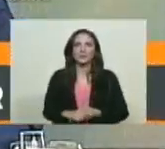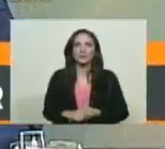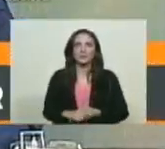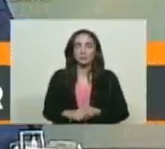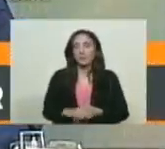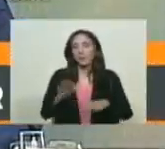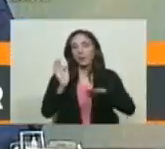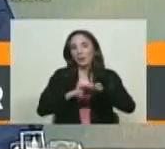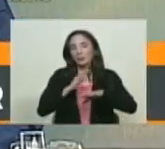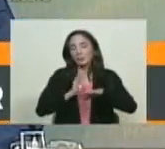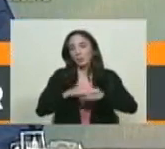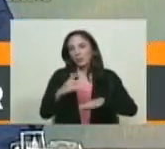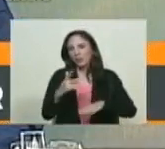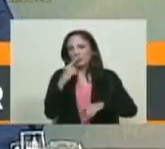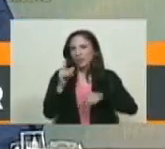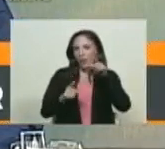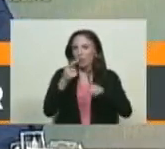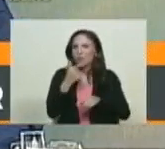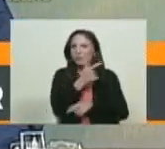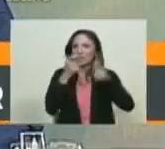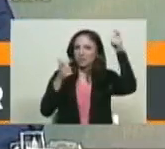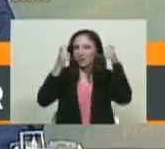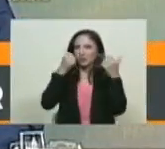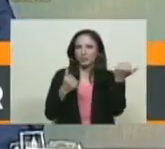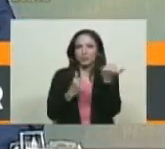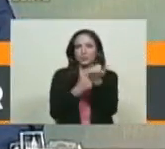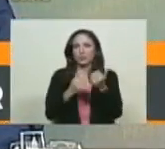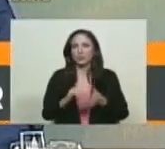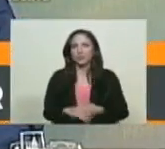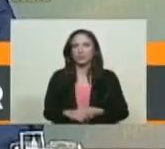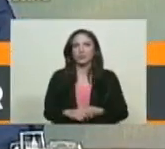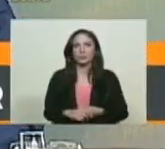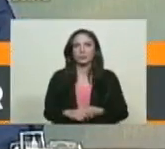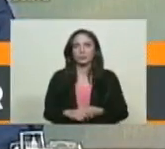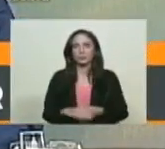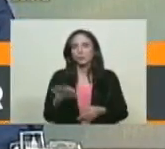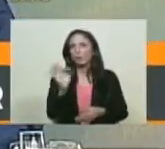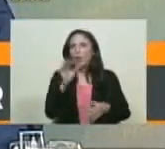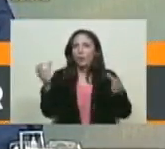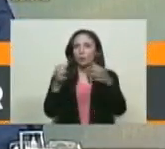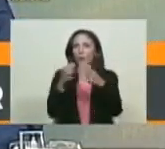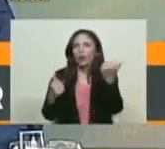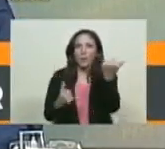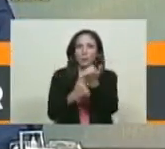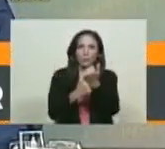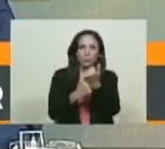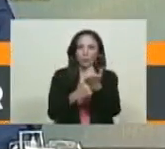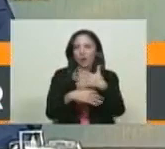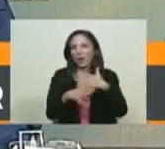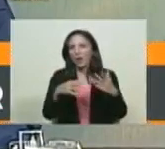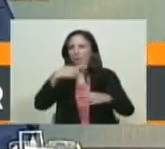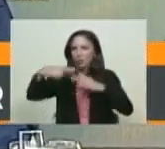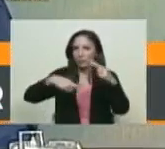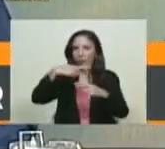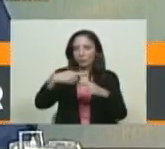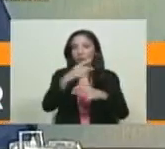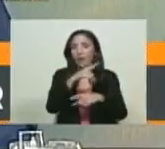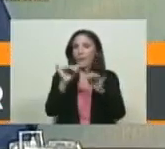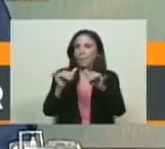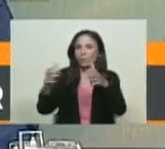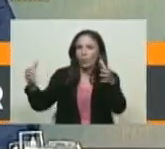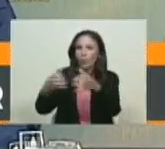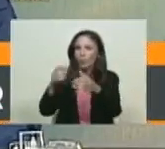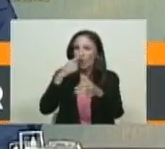Porque si alguien se dice chavista o miembro de un colectivo y hace lo que hizo este grupo